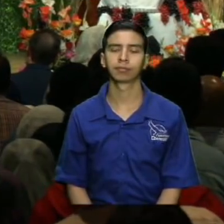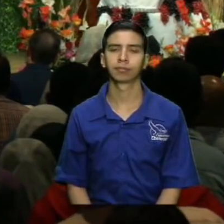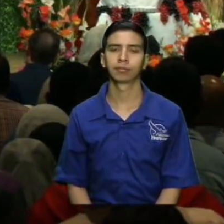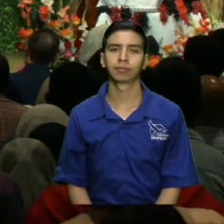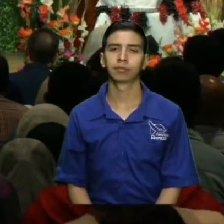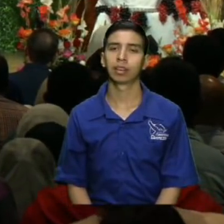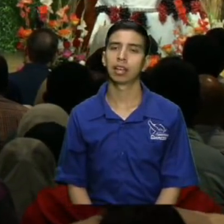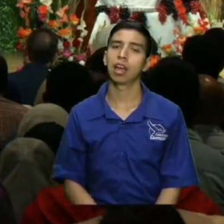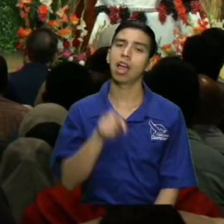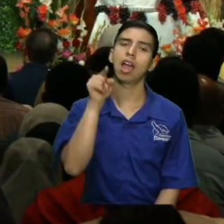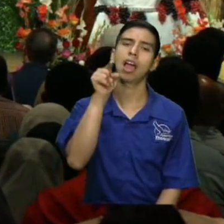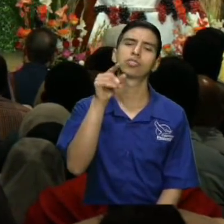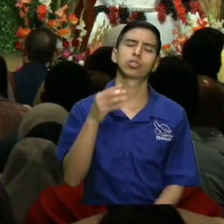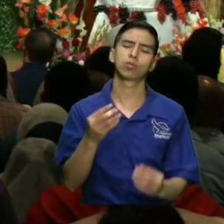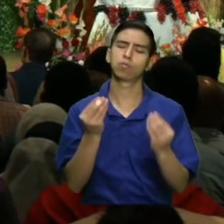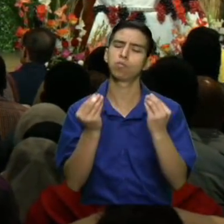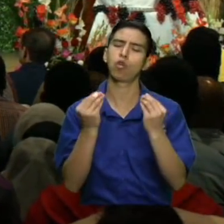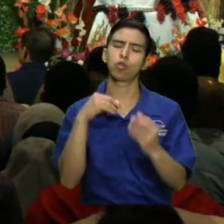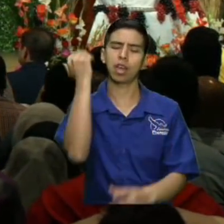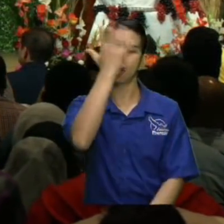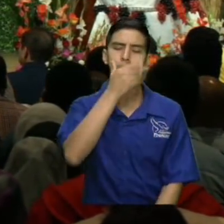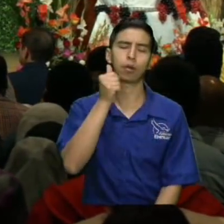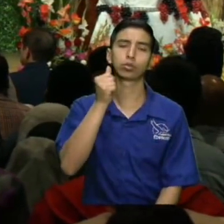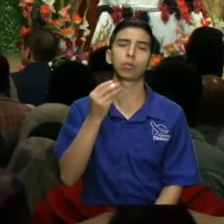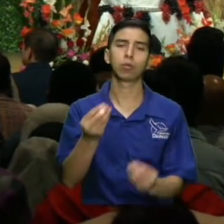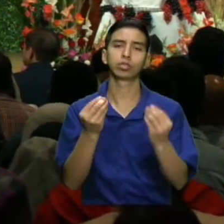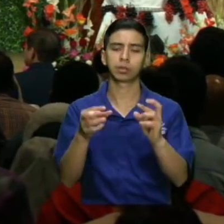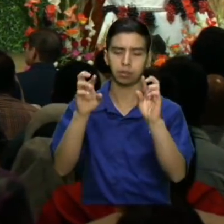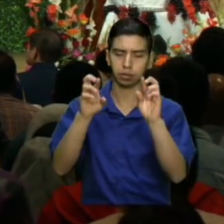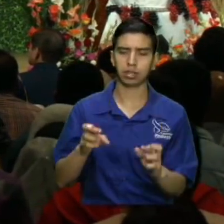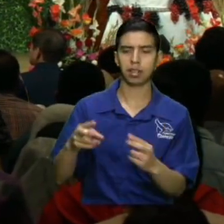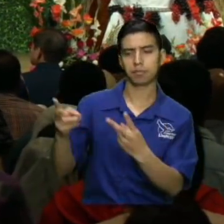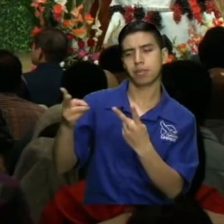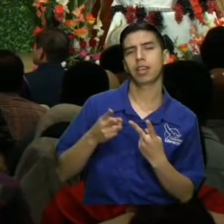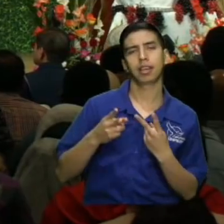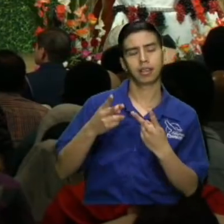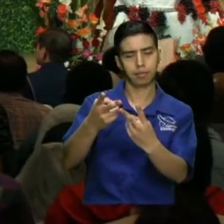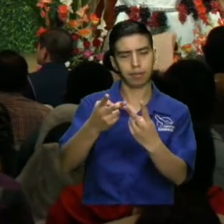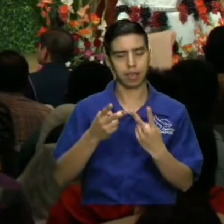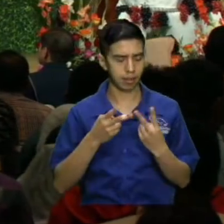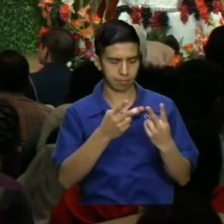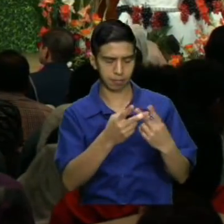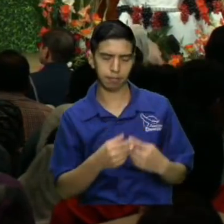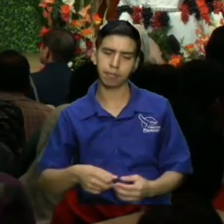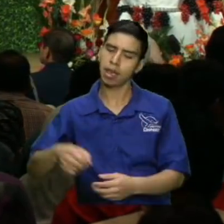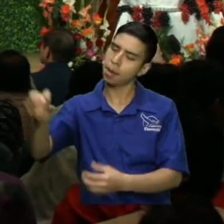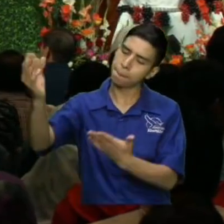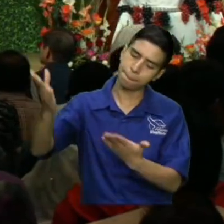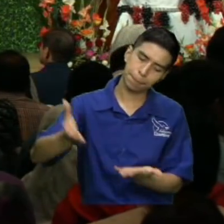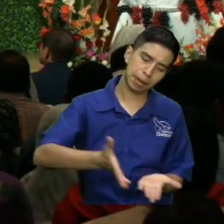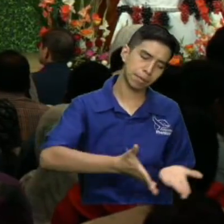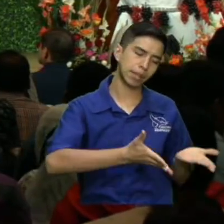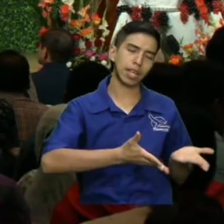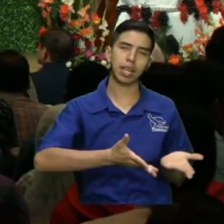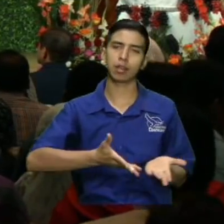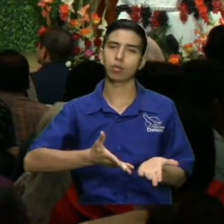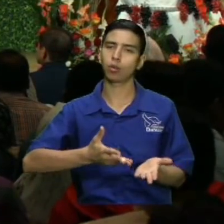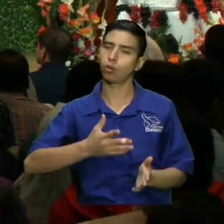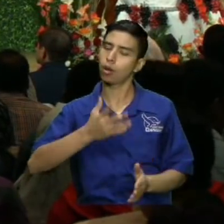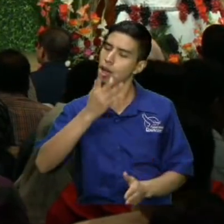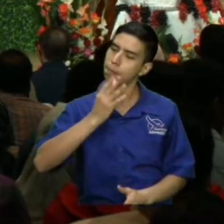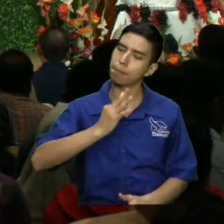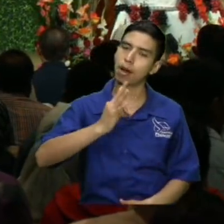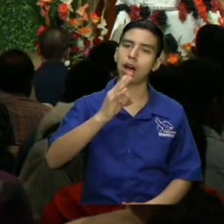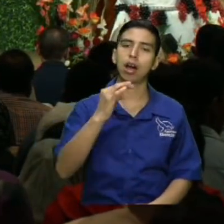contar. Ah, qué bendición. Aquí vienen más personas. Bienvenidos, hermanos. Bienvenida, mi hermana. Denle un